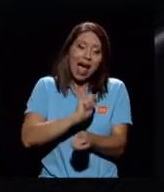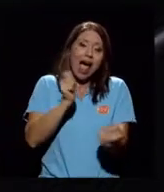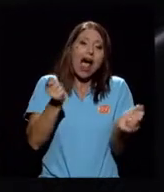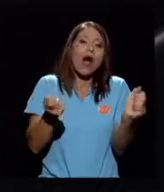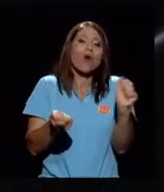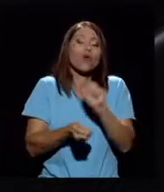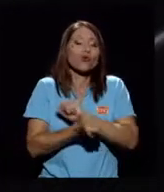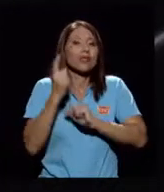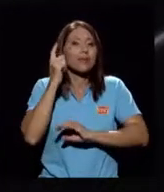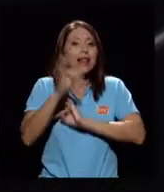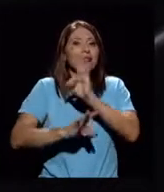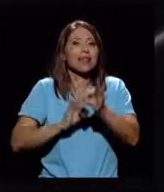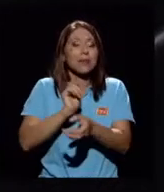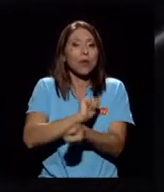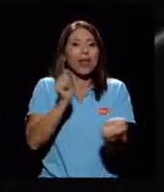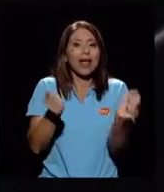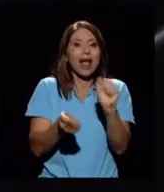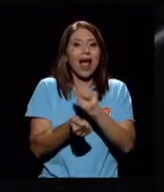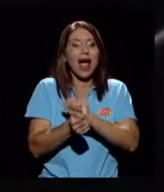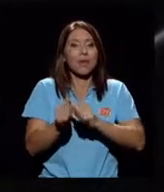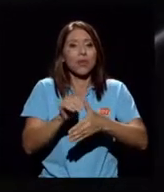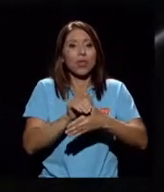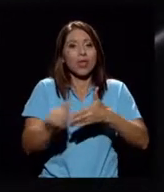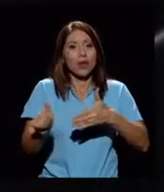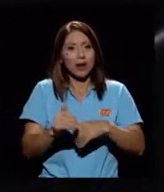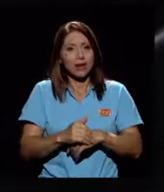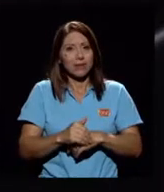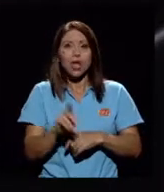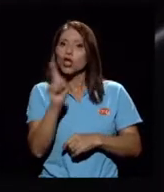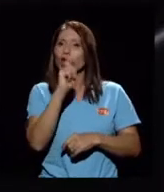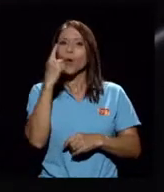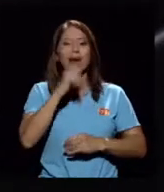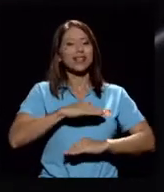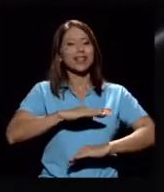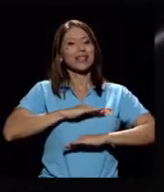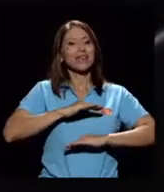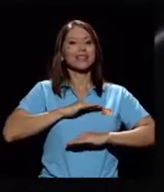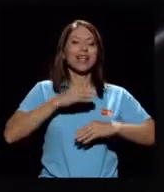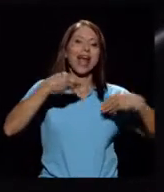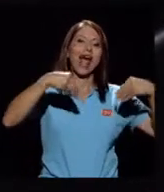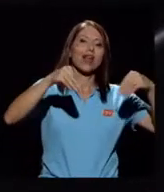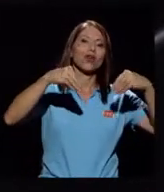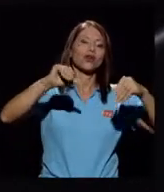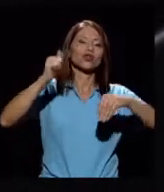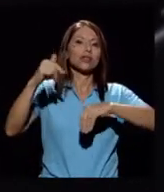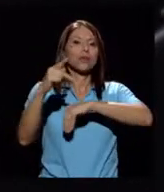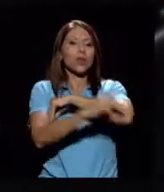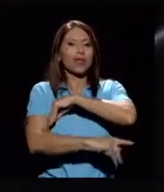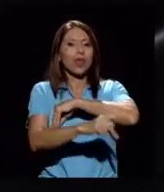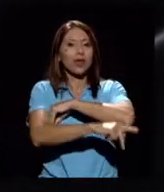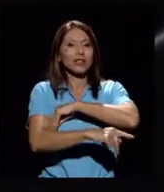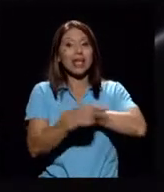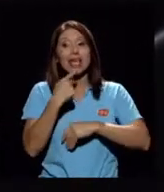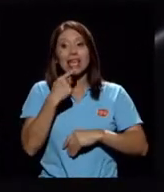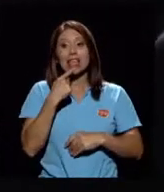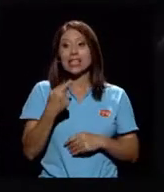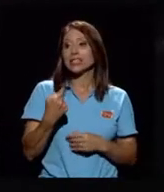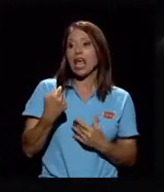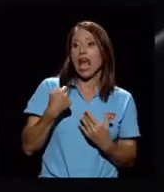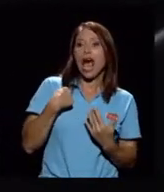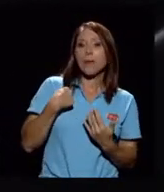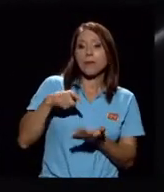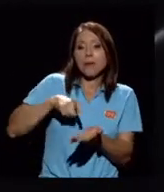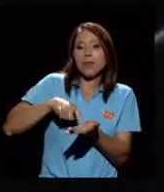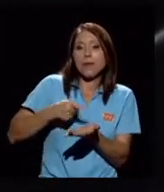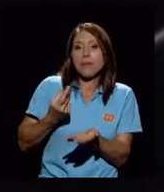no para satisfacer a los exportadores que decían lo mismo están se ha apreciado un 30% y por lo tanto me lo debe eso